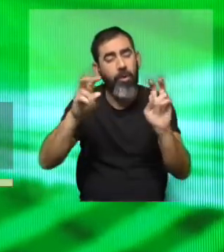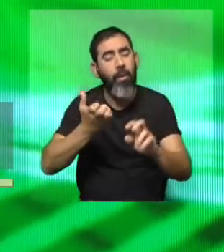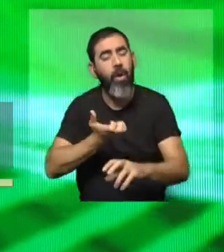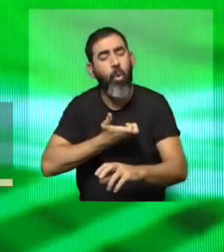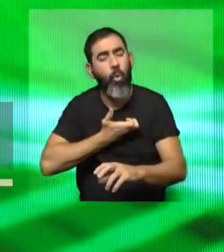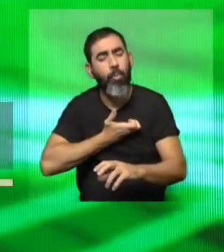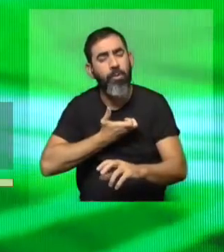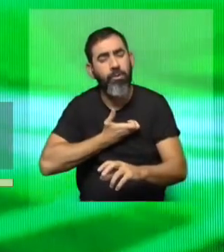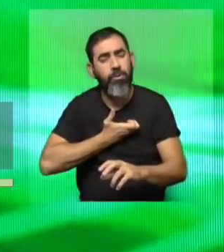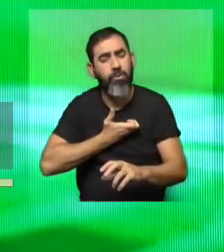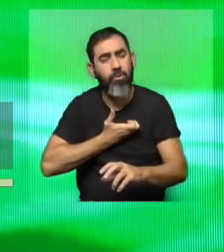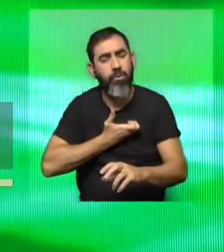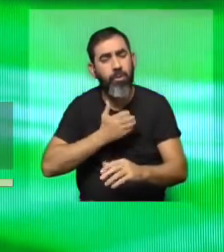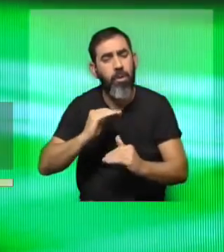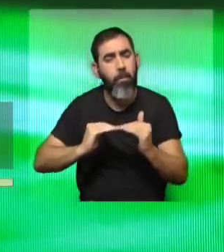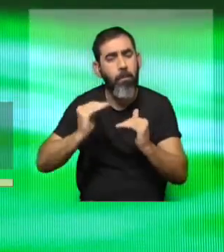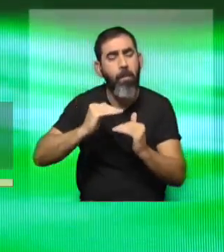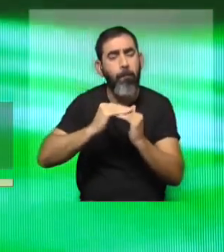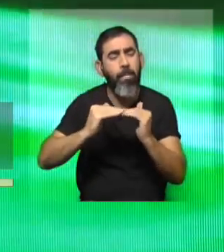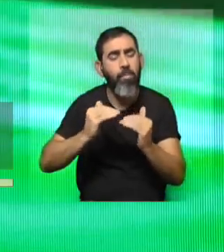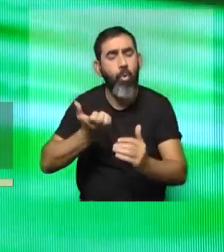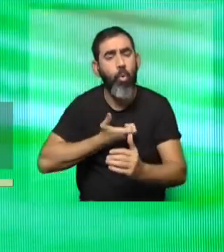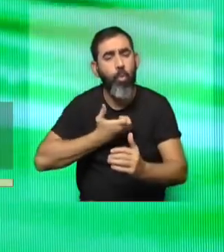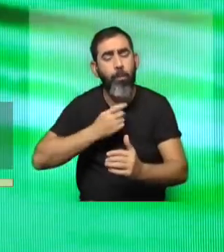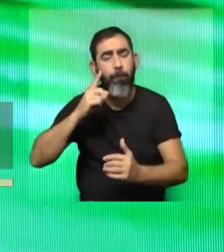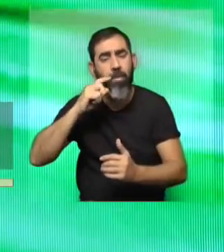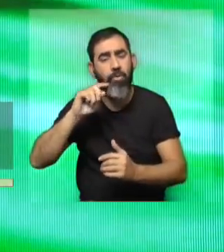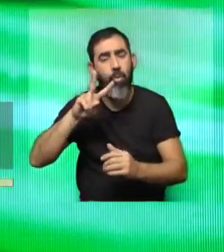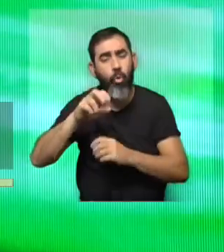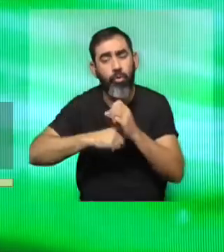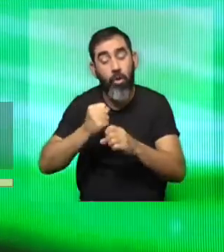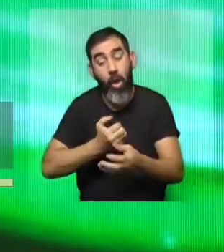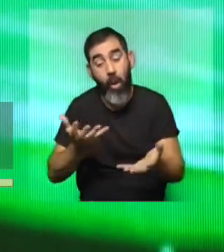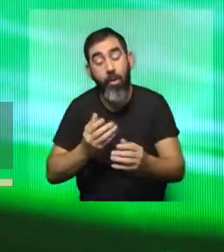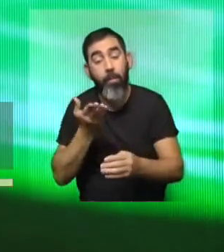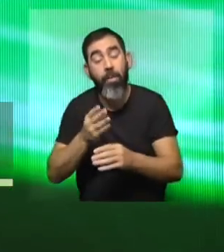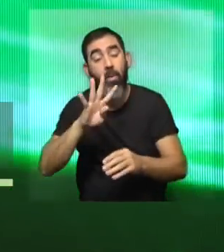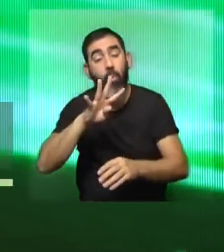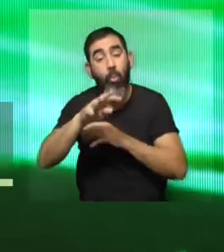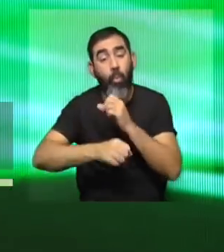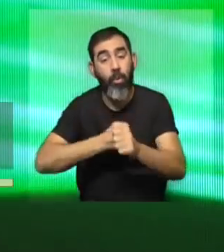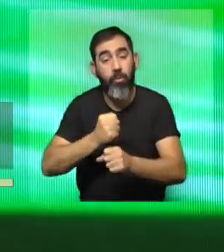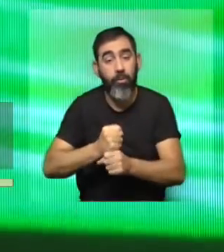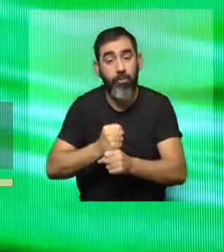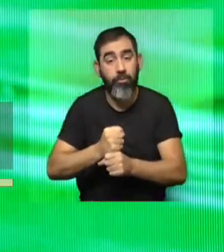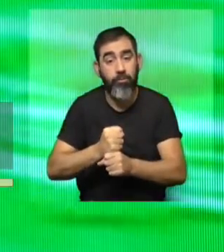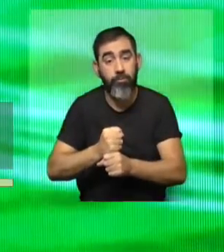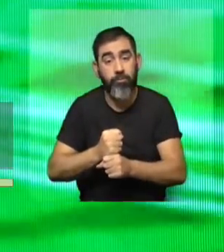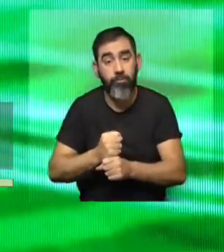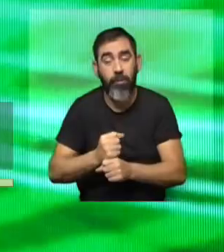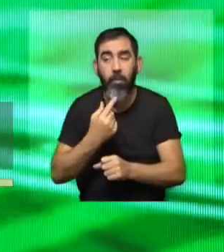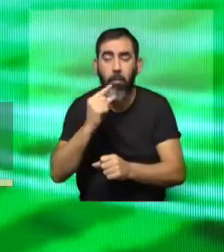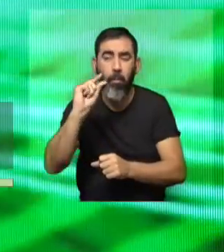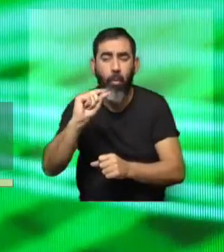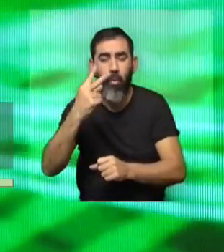de Elevar la el mínimo para homicidios intencionales de dos a cuatro años que este pensamos que es bajo el de dos años